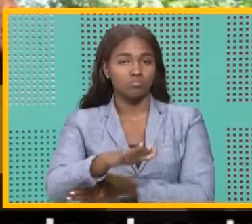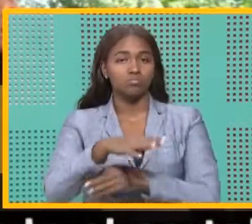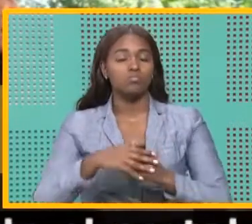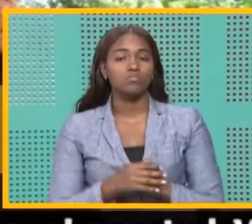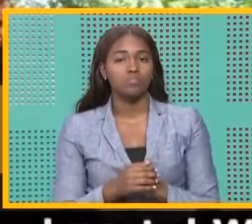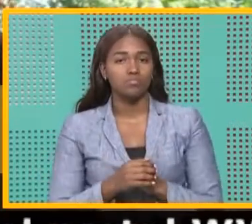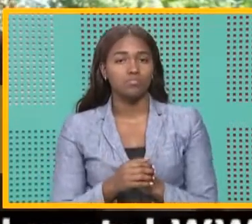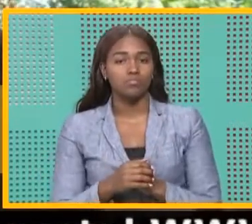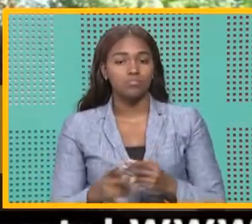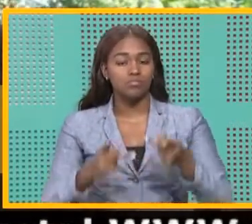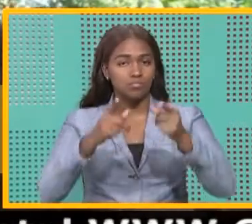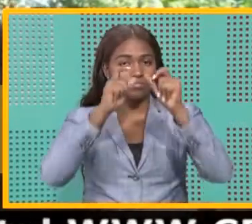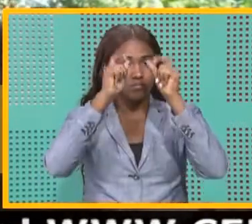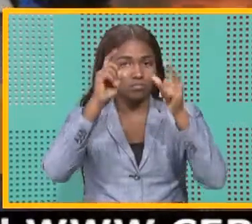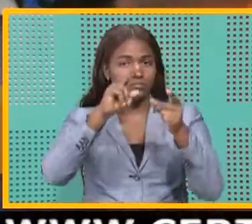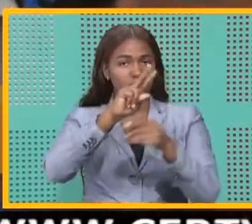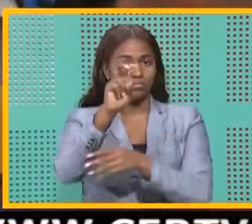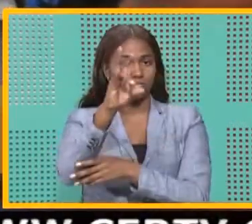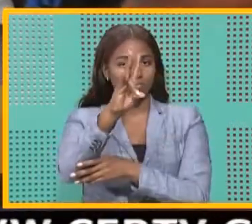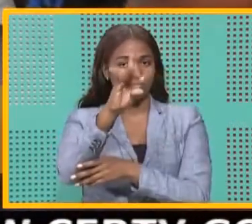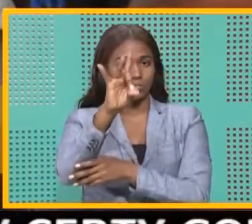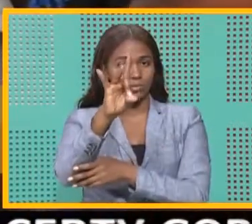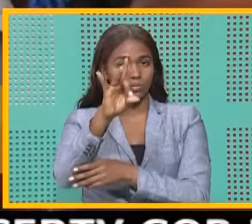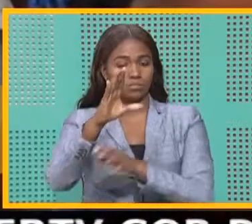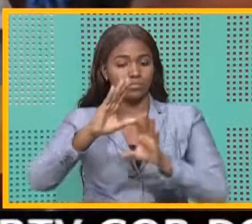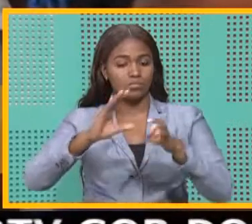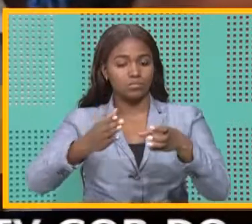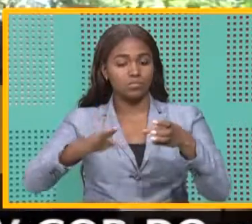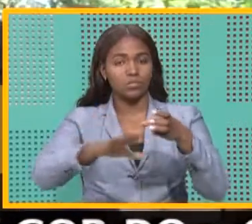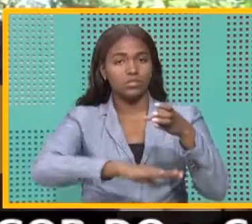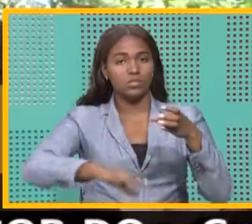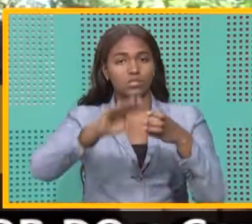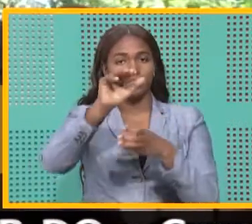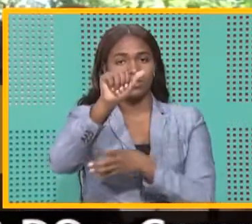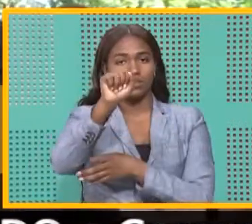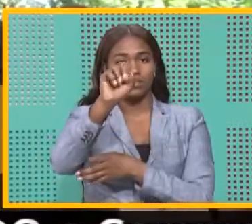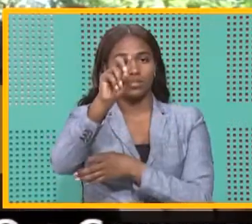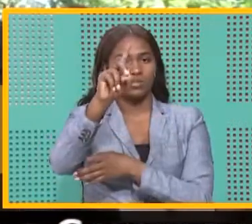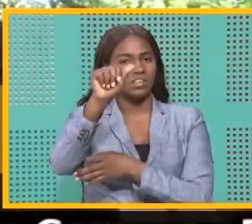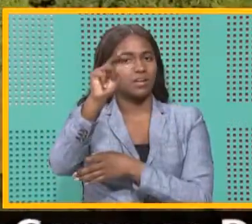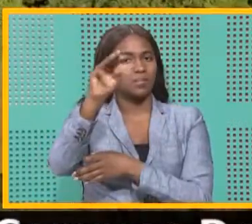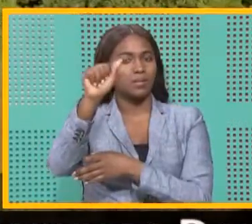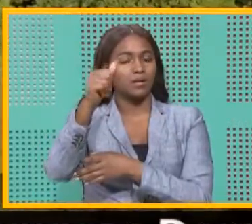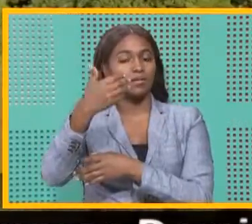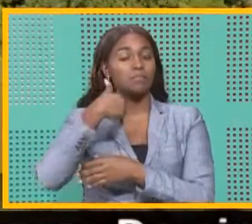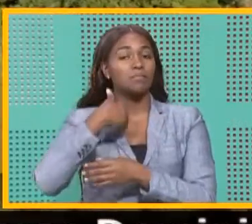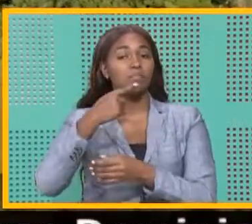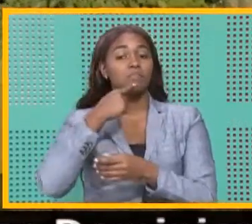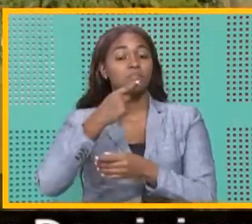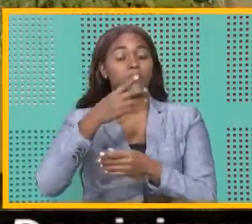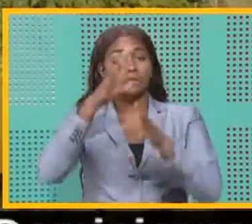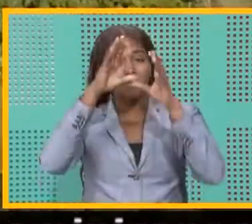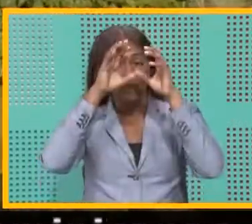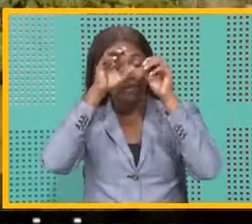sorpresa 278, el Distrito Municipal Atodamas reconoció al presidente Danilo Medina por haber contribuido al desarrollo